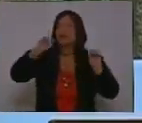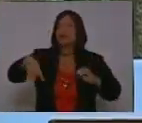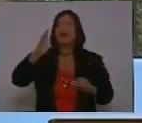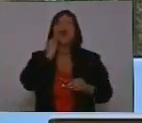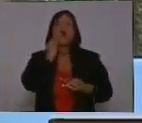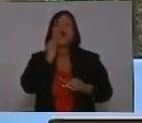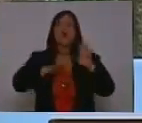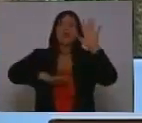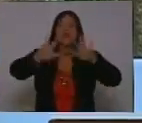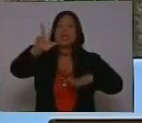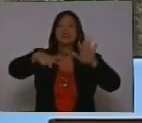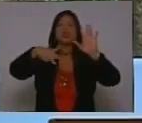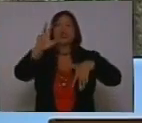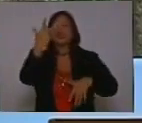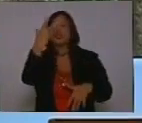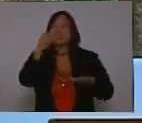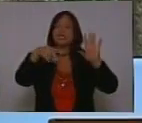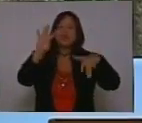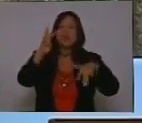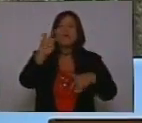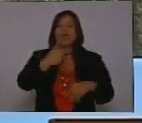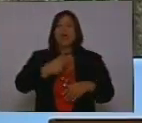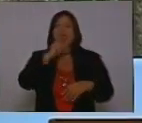de 18, 19 años